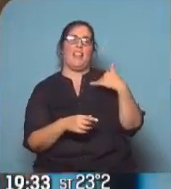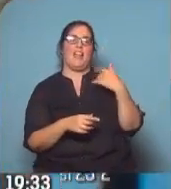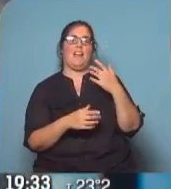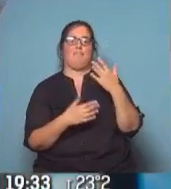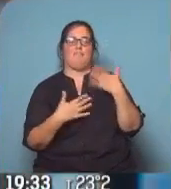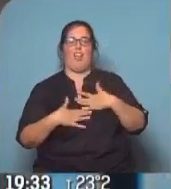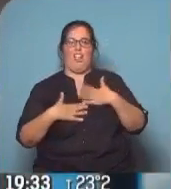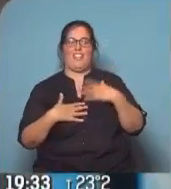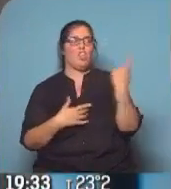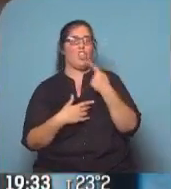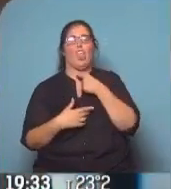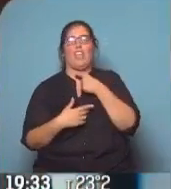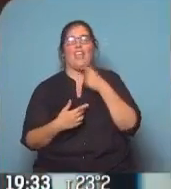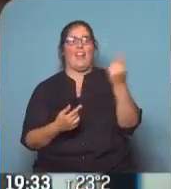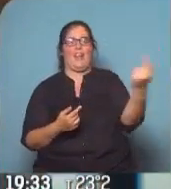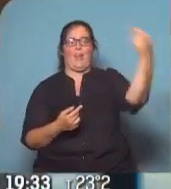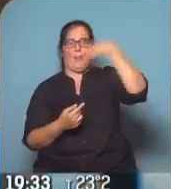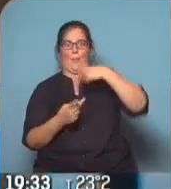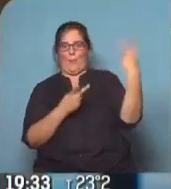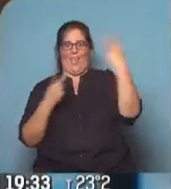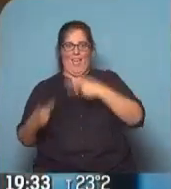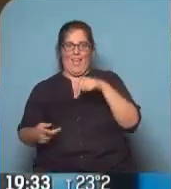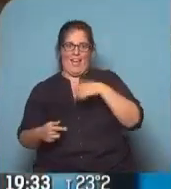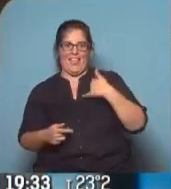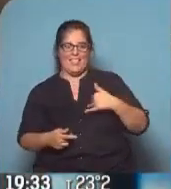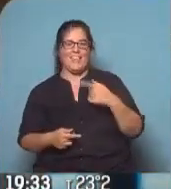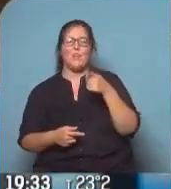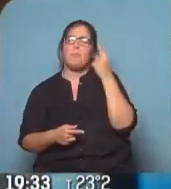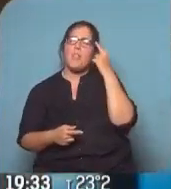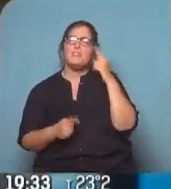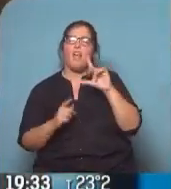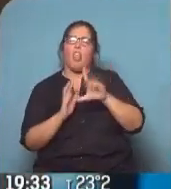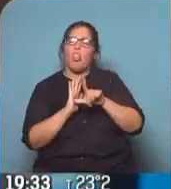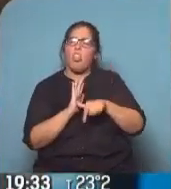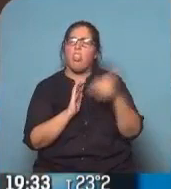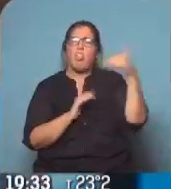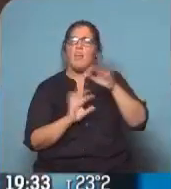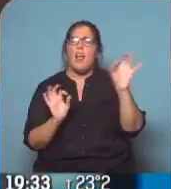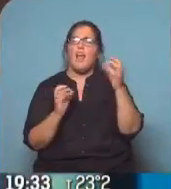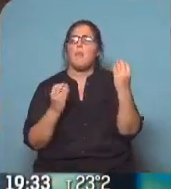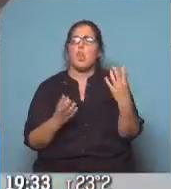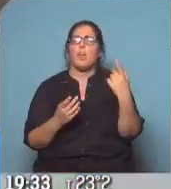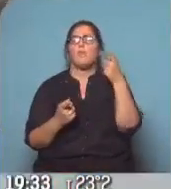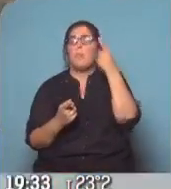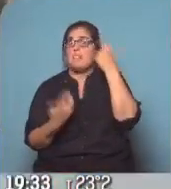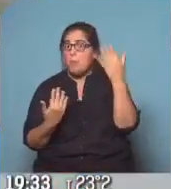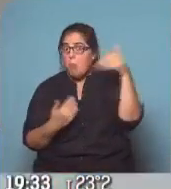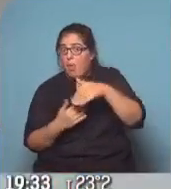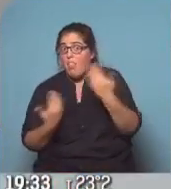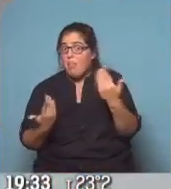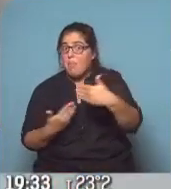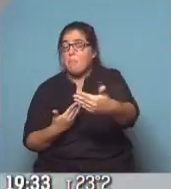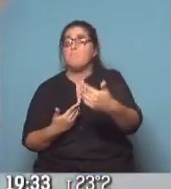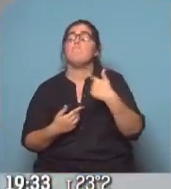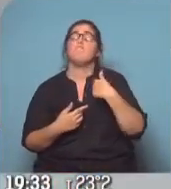quieren verlos quieren que llegue a nuestro país porque cree que se está dilatando tanto y cuando podría llegar a ser si es que sea que venga nuestro país yo espero que se dejó